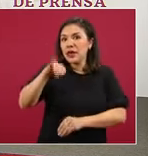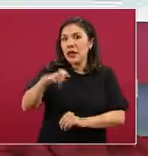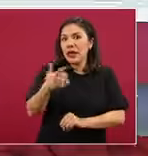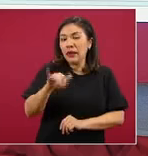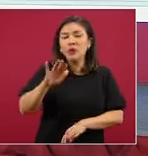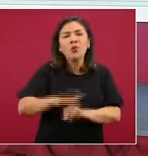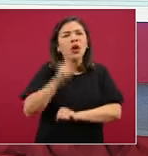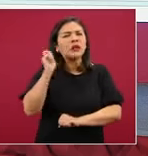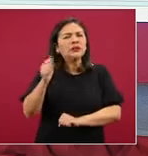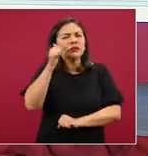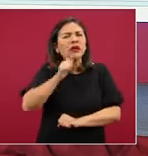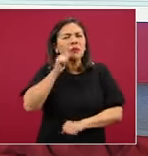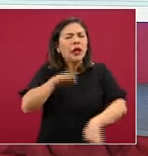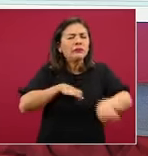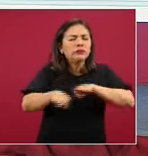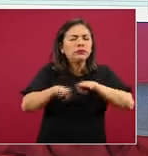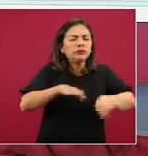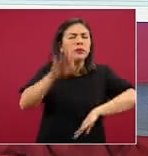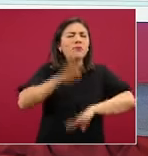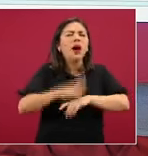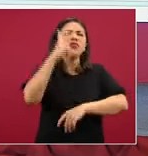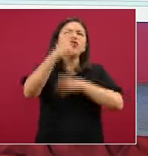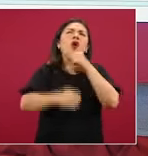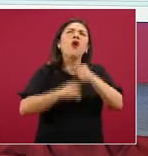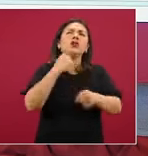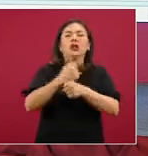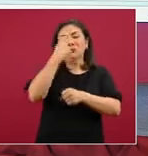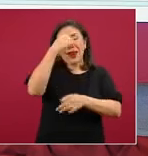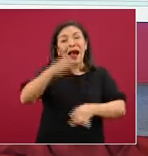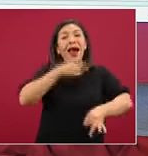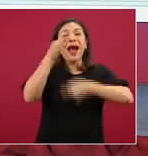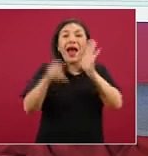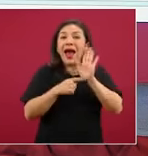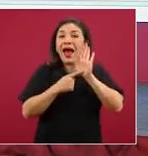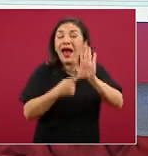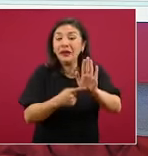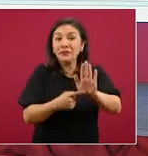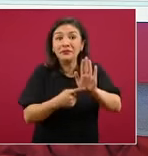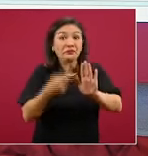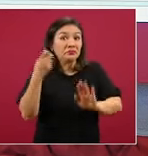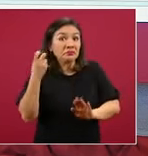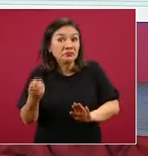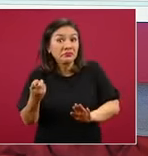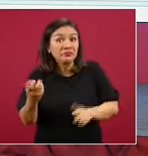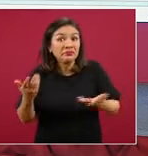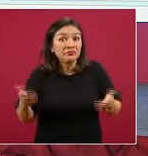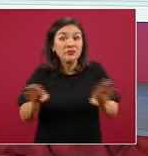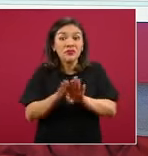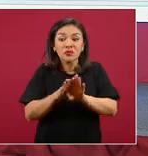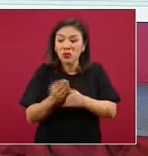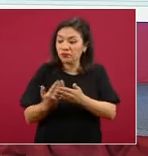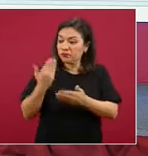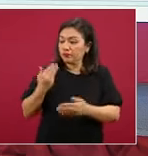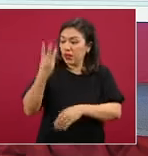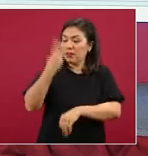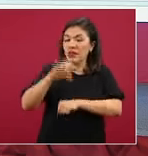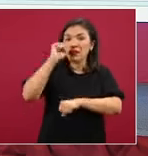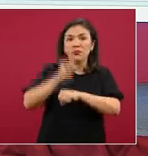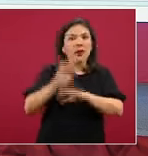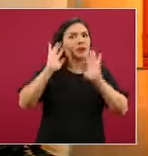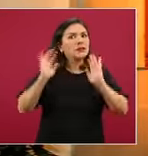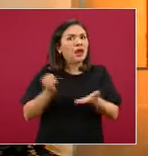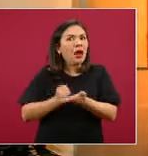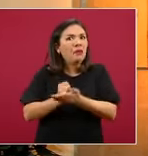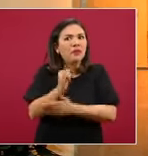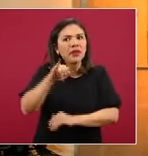normalmente tardan más de 2 años en publicar esta base de datos. Esto hace ya prácticamente 3 semanas, el INEGI